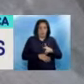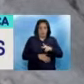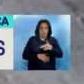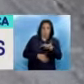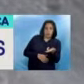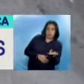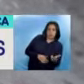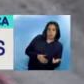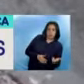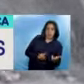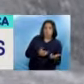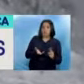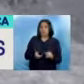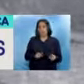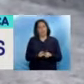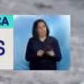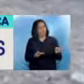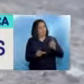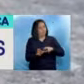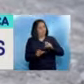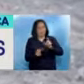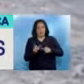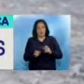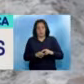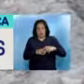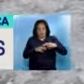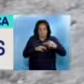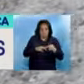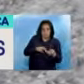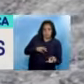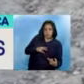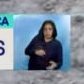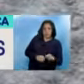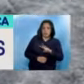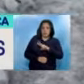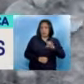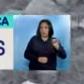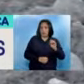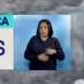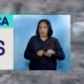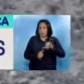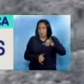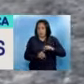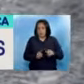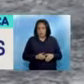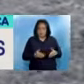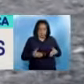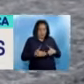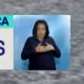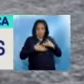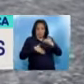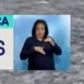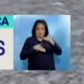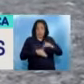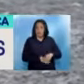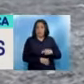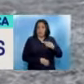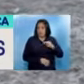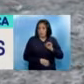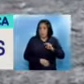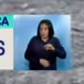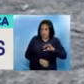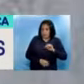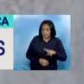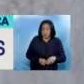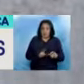pasajeros. El camión cayó a un abismo de 200 metros en la provincia de Córdoba, en el límite con Huancavelica. Los pasajeros